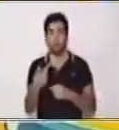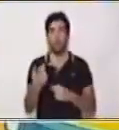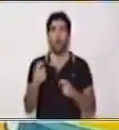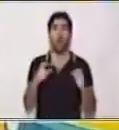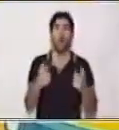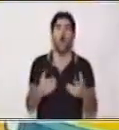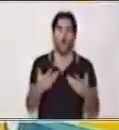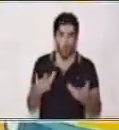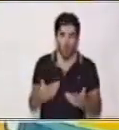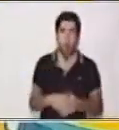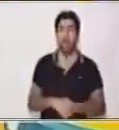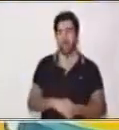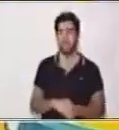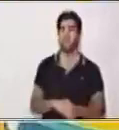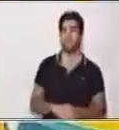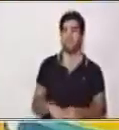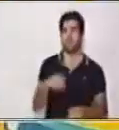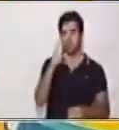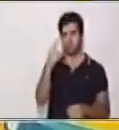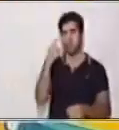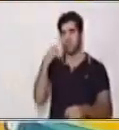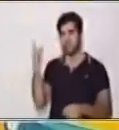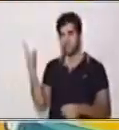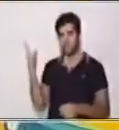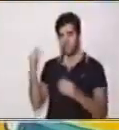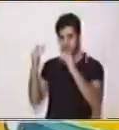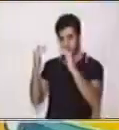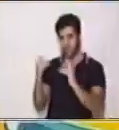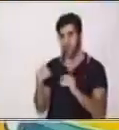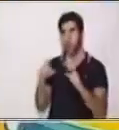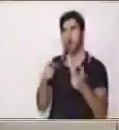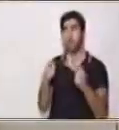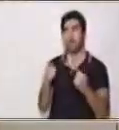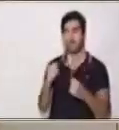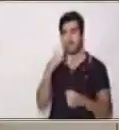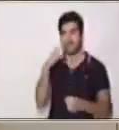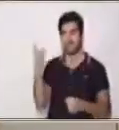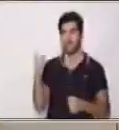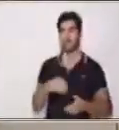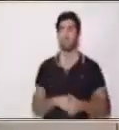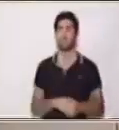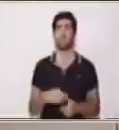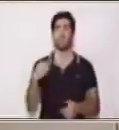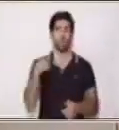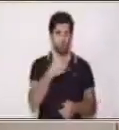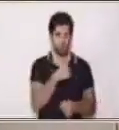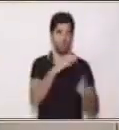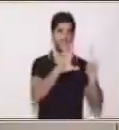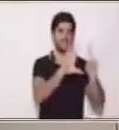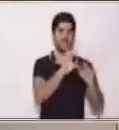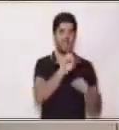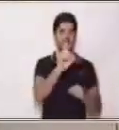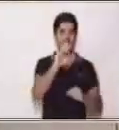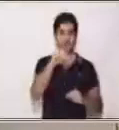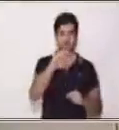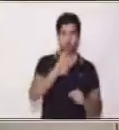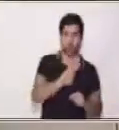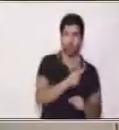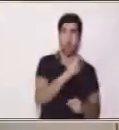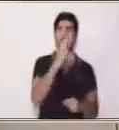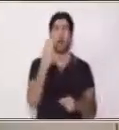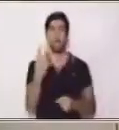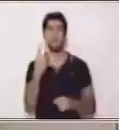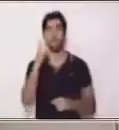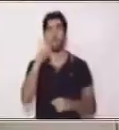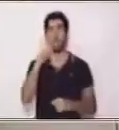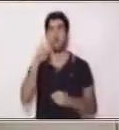conversión. Vamos a hacer acá la operación. Vamos a trasladar 60 centímetros a su equivalente